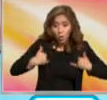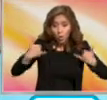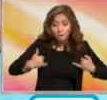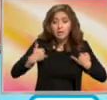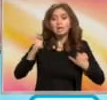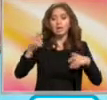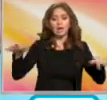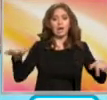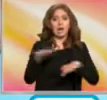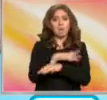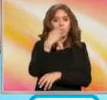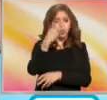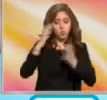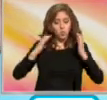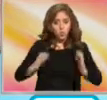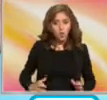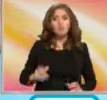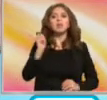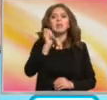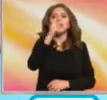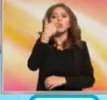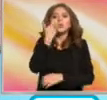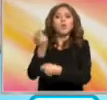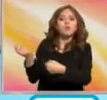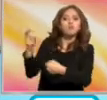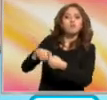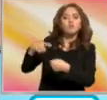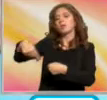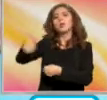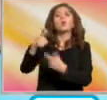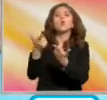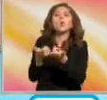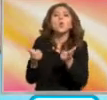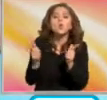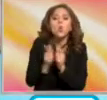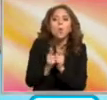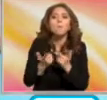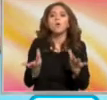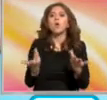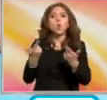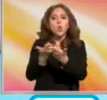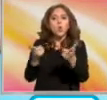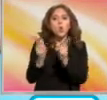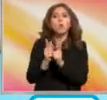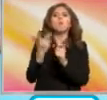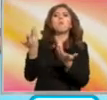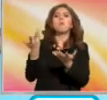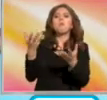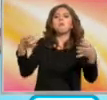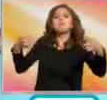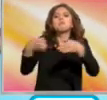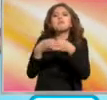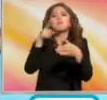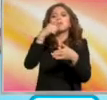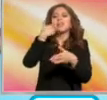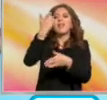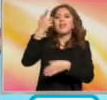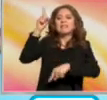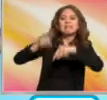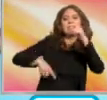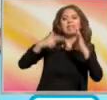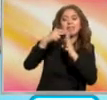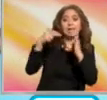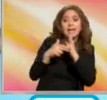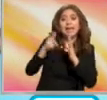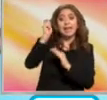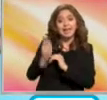Sí. son esta pertenencia a un grupo, ¿no? Claro. A un Sí. grupo que está queriendo romper los esquemas, queriendo romper las reglas. Eso es